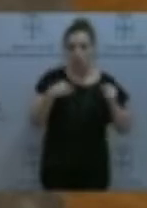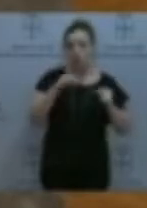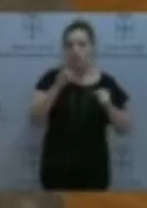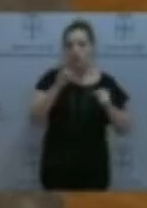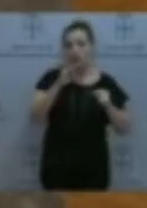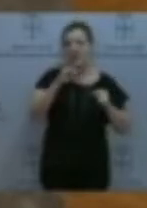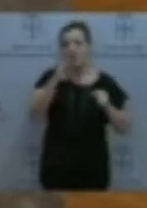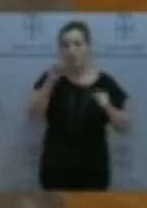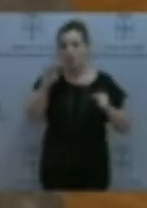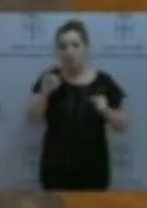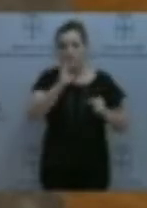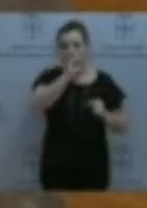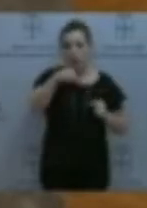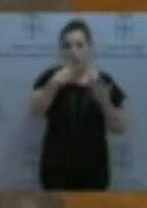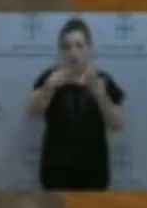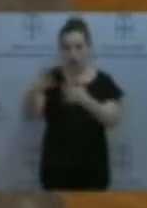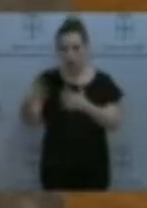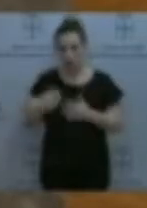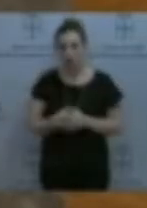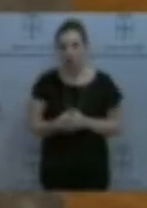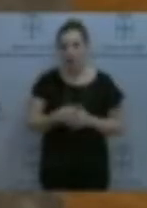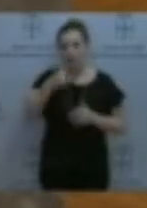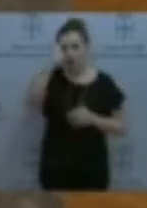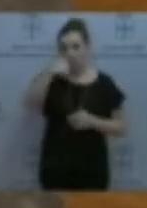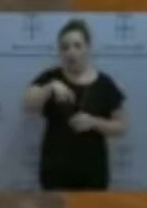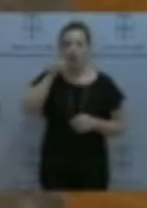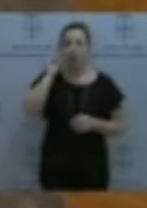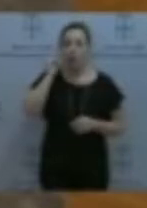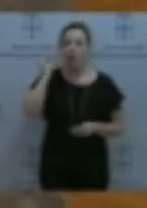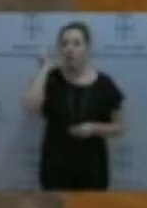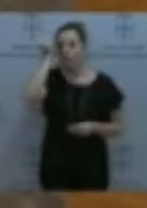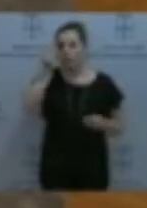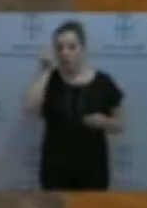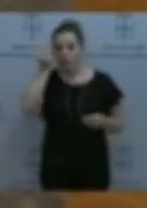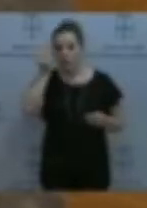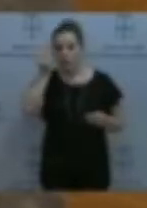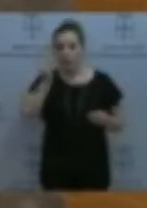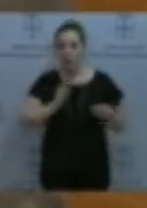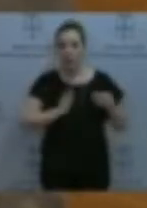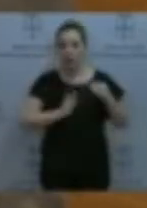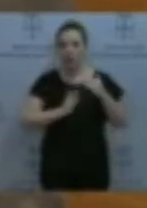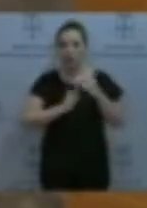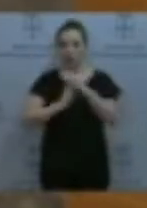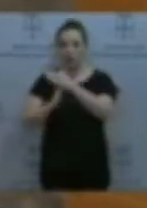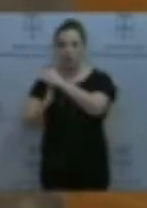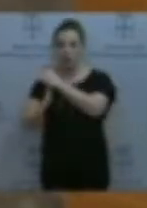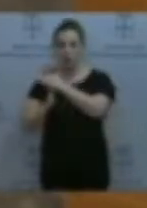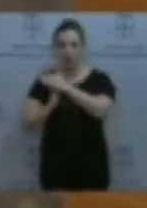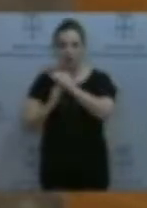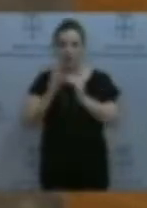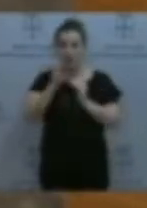que solamente se consideran a este respecto las interrupciones superiores a 3 minutos, que es el mejor dato